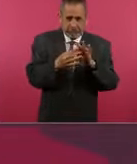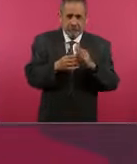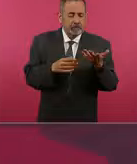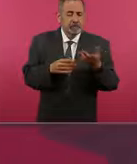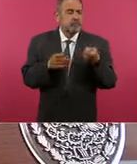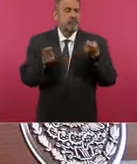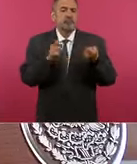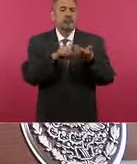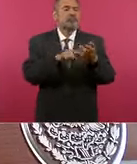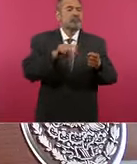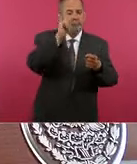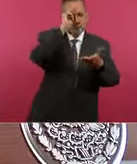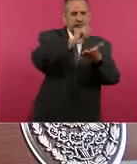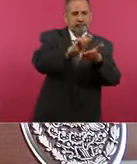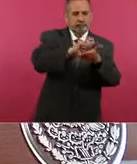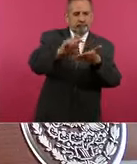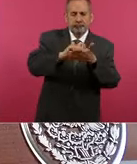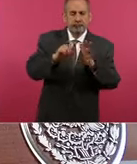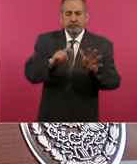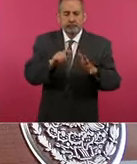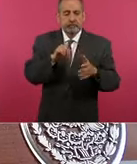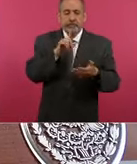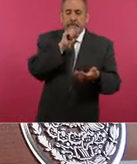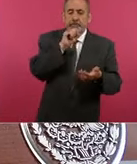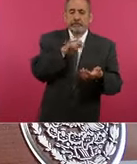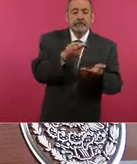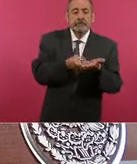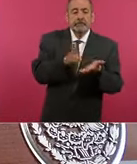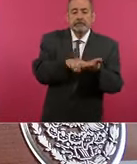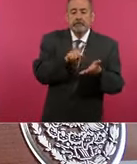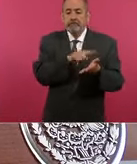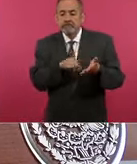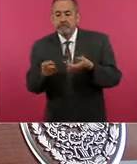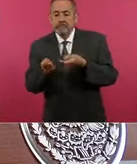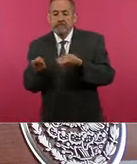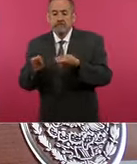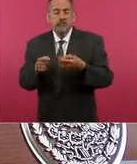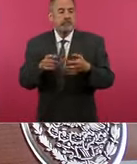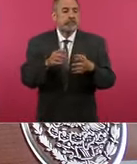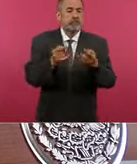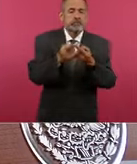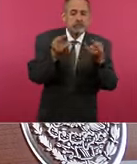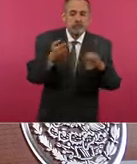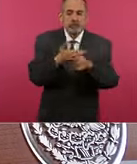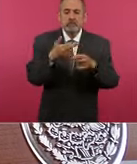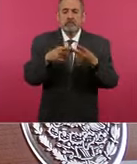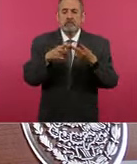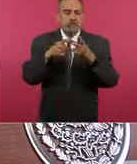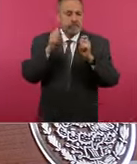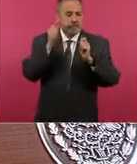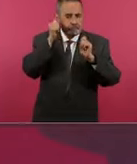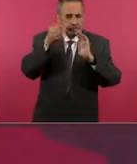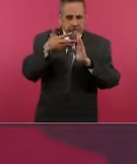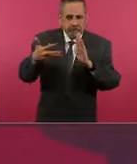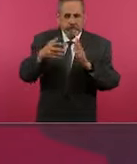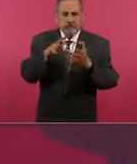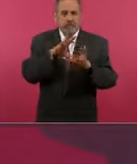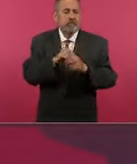la intelectualidad de las ciencias sociales, a historiadores, a antropólogos,